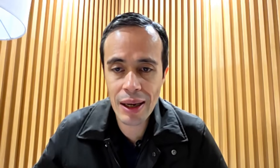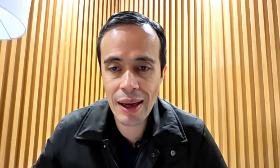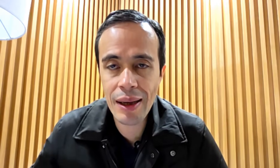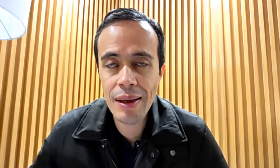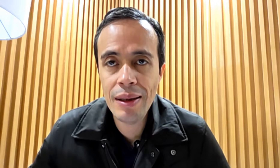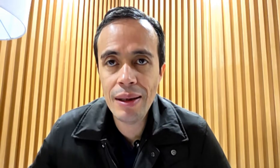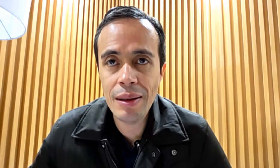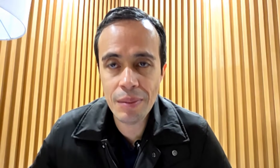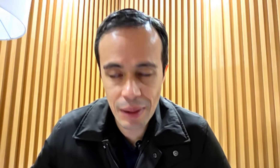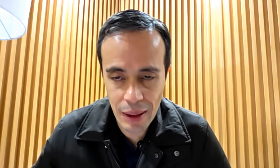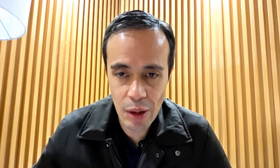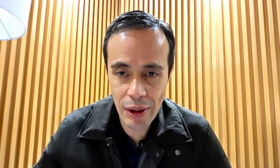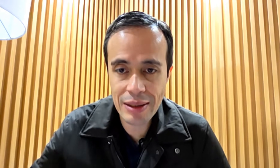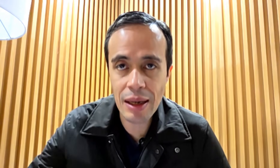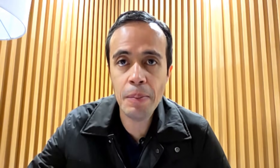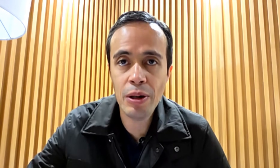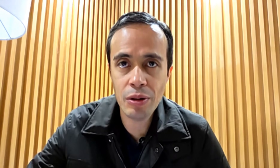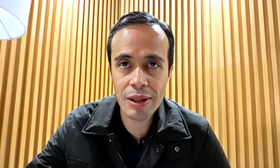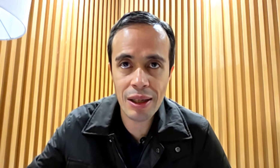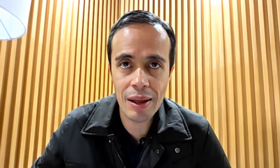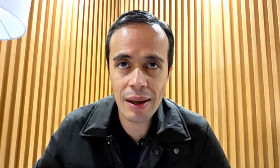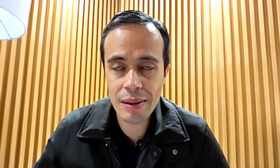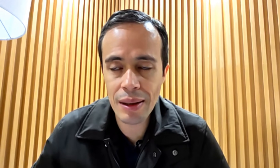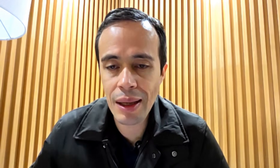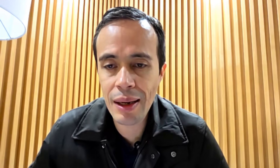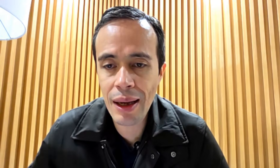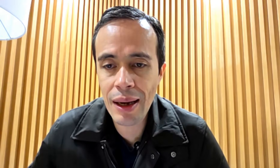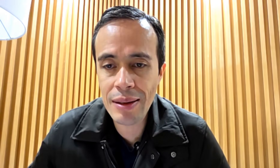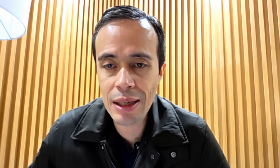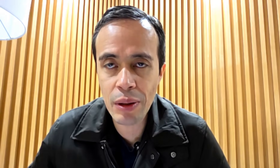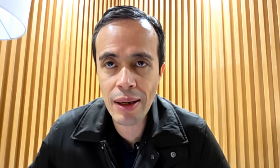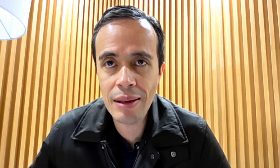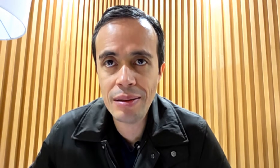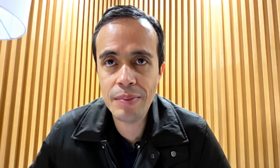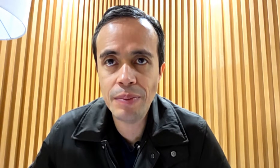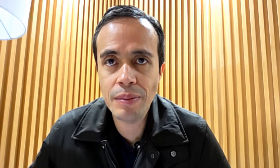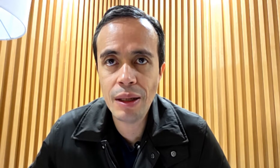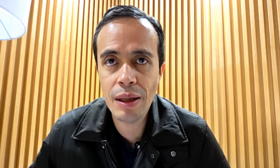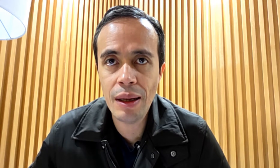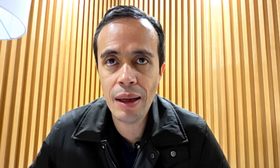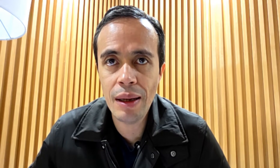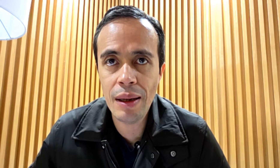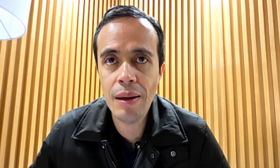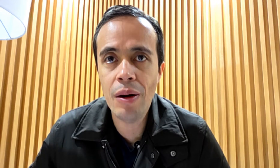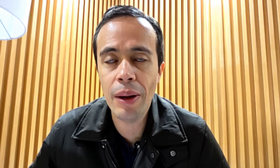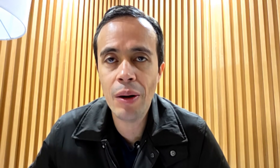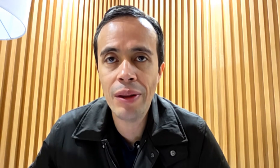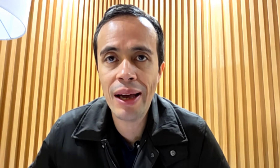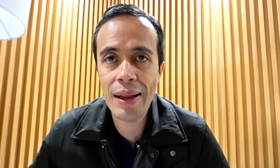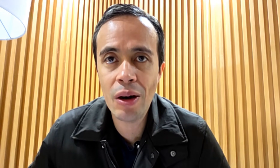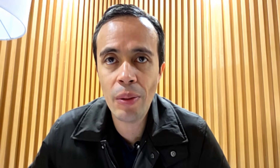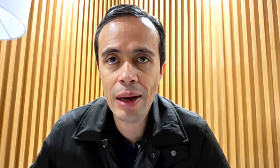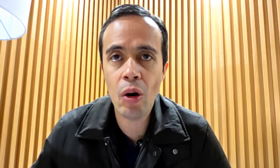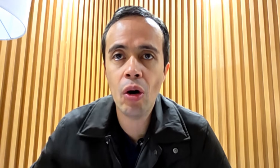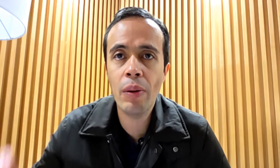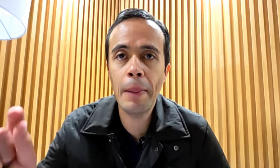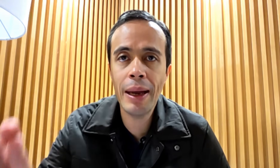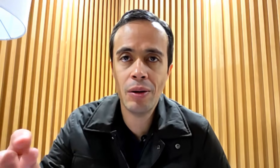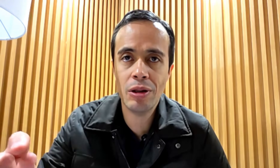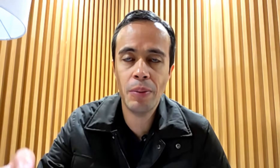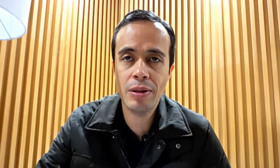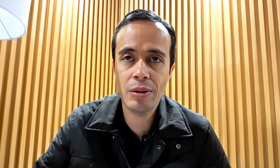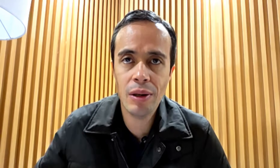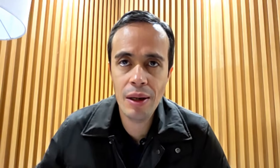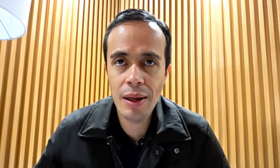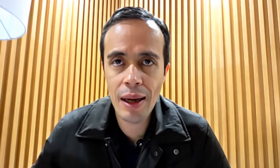precio de en lo que hace al impuesto que se tiene a las gasolinas, el gobierno deja de cobrar o cobra